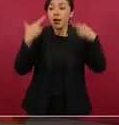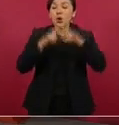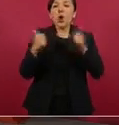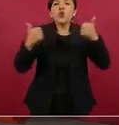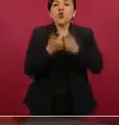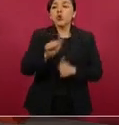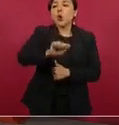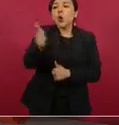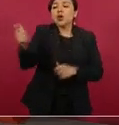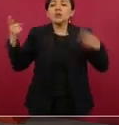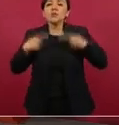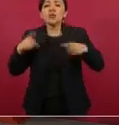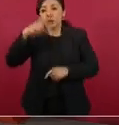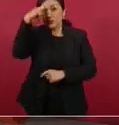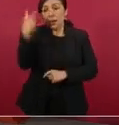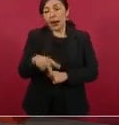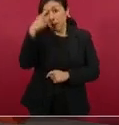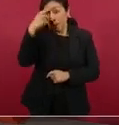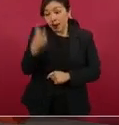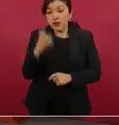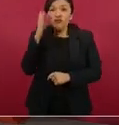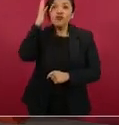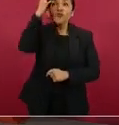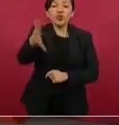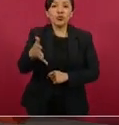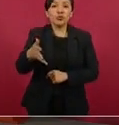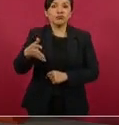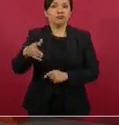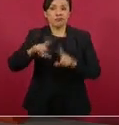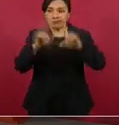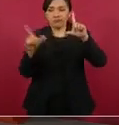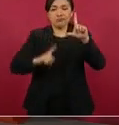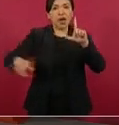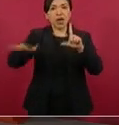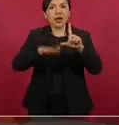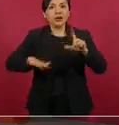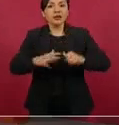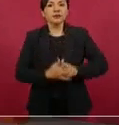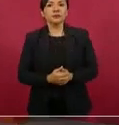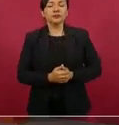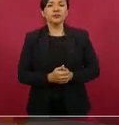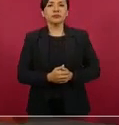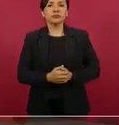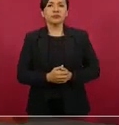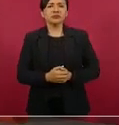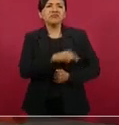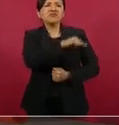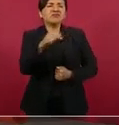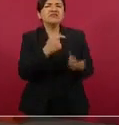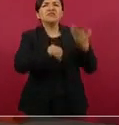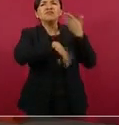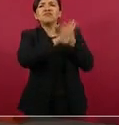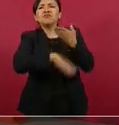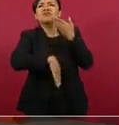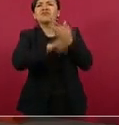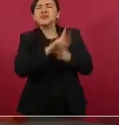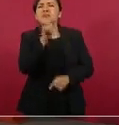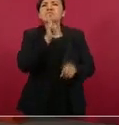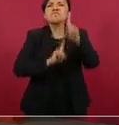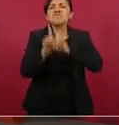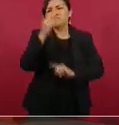otros mexicanos para el futuro de nuestra patria. Quienes me difaman, calumnian y